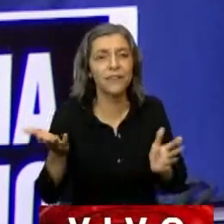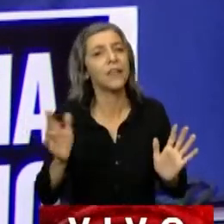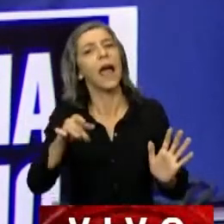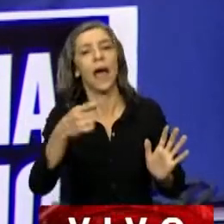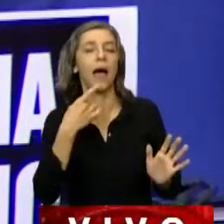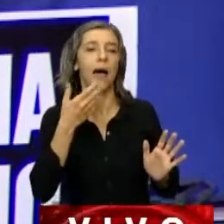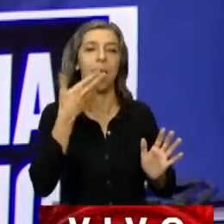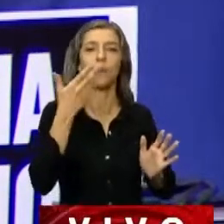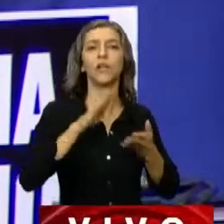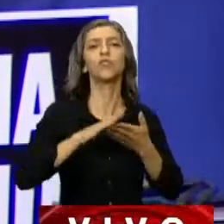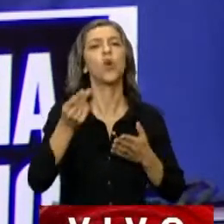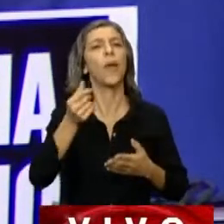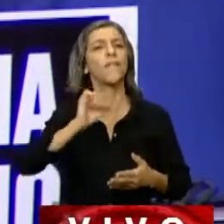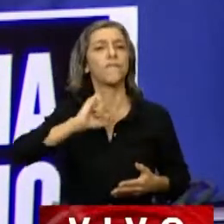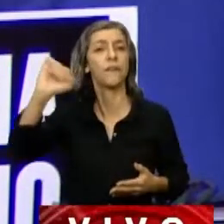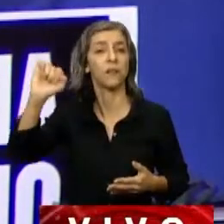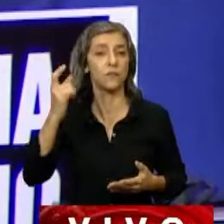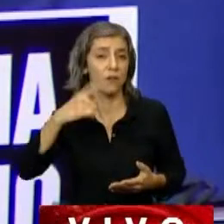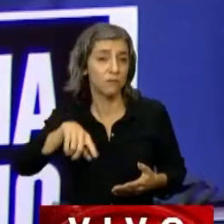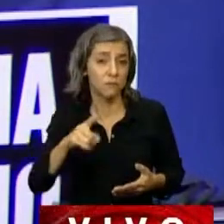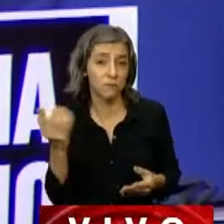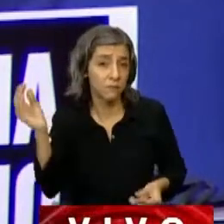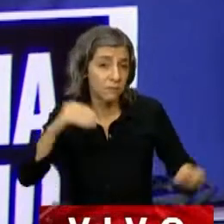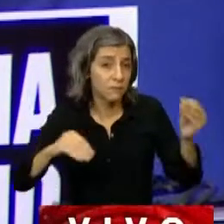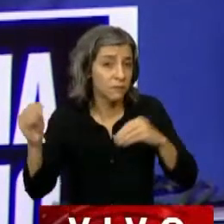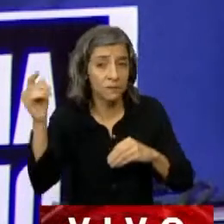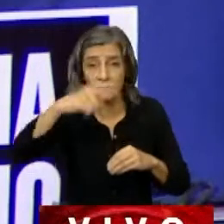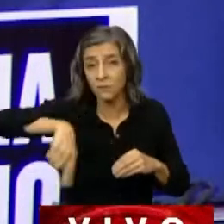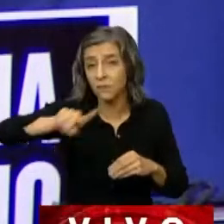utilizar la inflación, porque todos los gobiernos de las últimas décadas